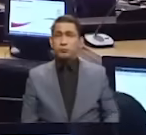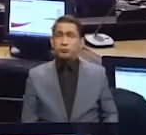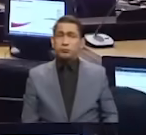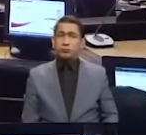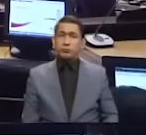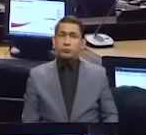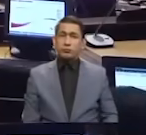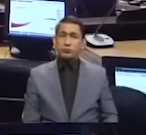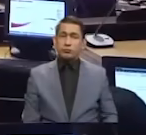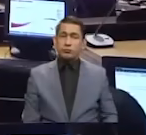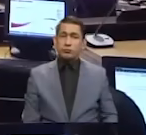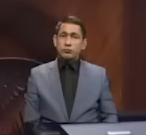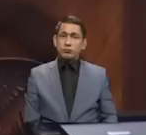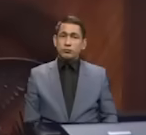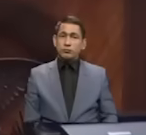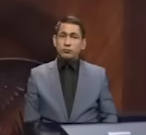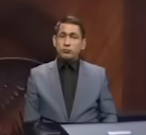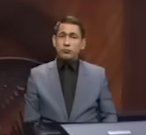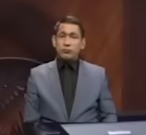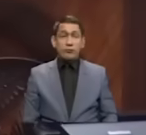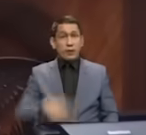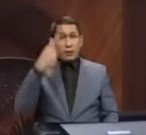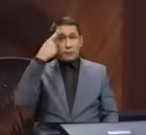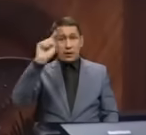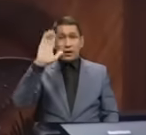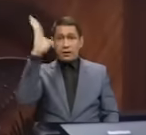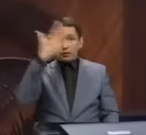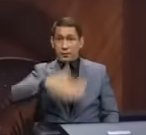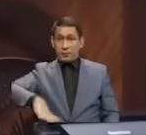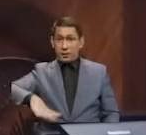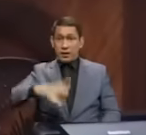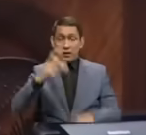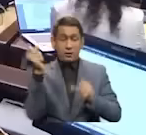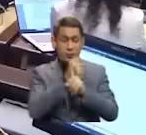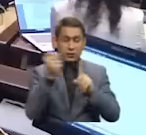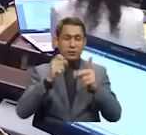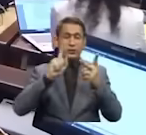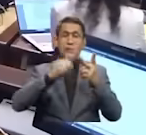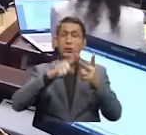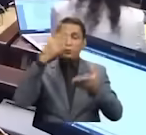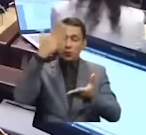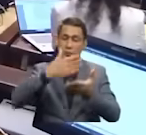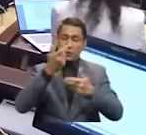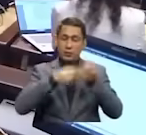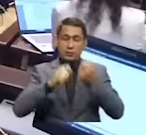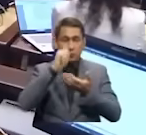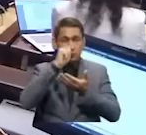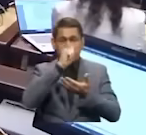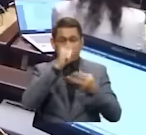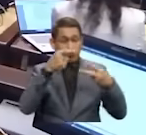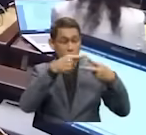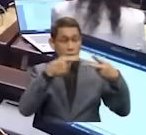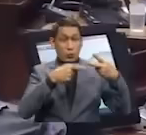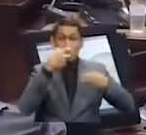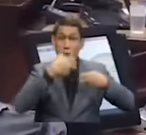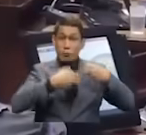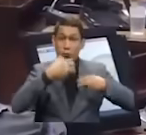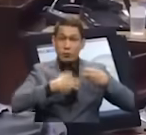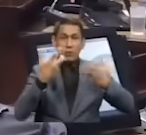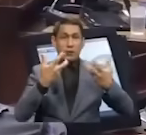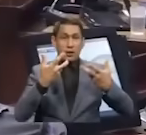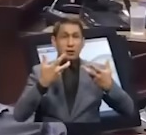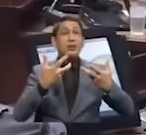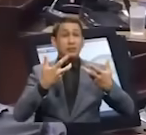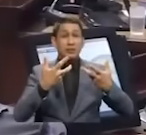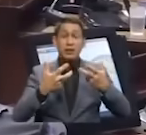Una nueva herramienta legal para la lucha contra el narcotráfico y crimen organizado pasó el primer filtro de análisis en la Asamblea Nacional. Se trata de la ley contra